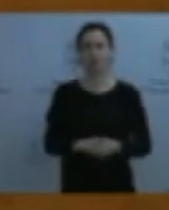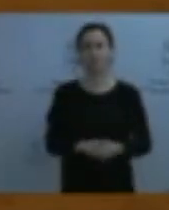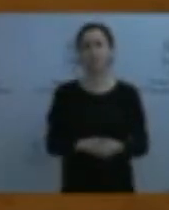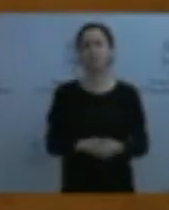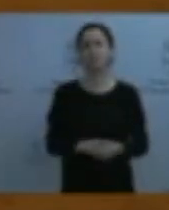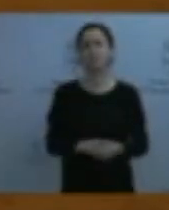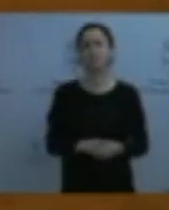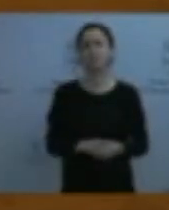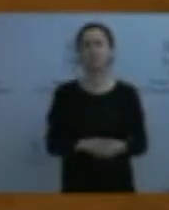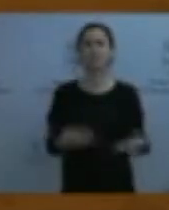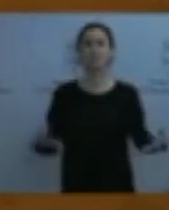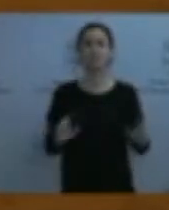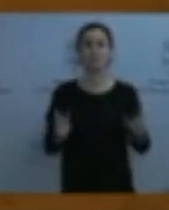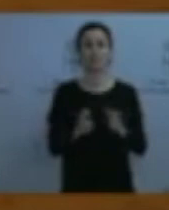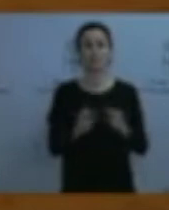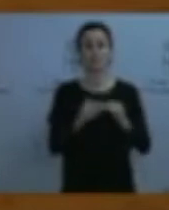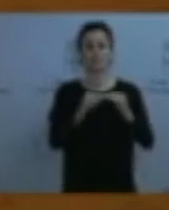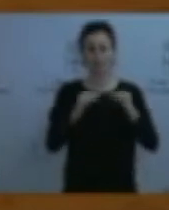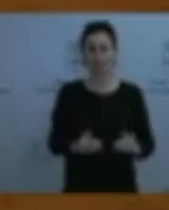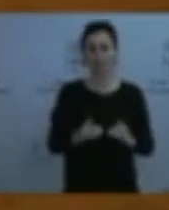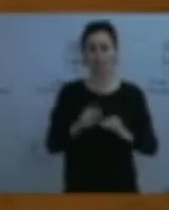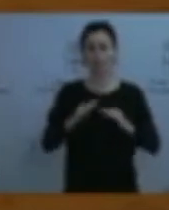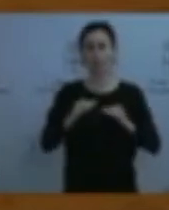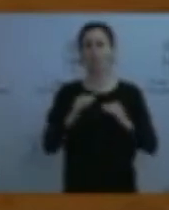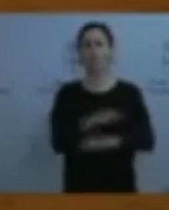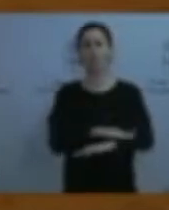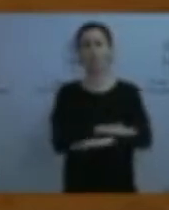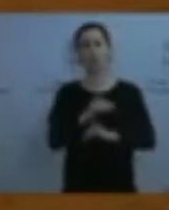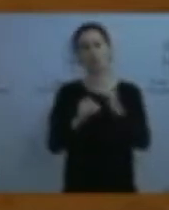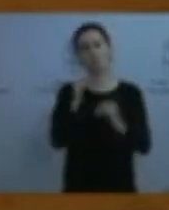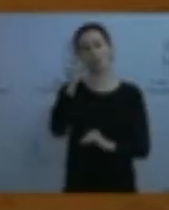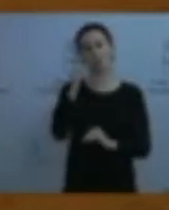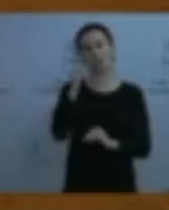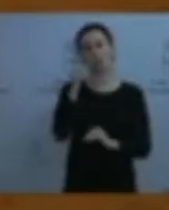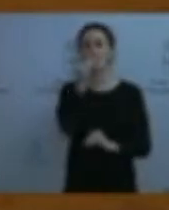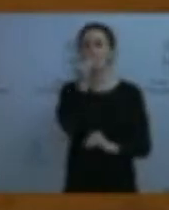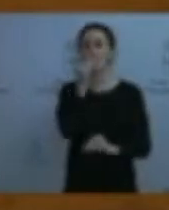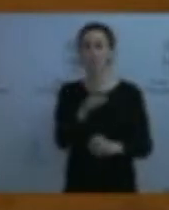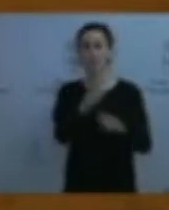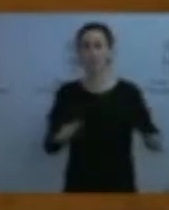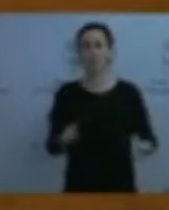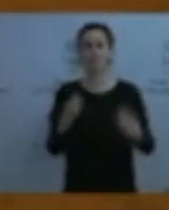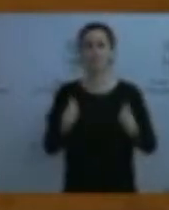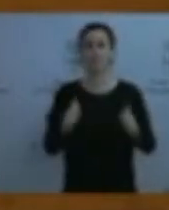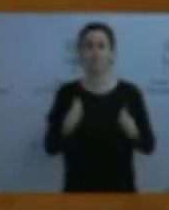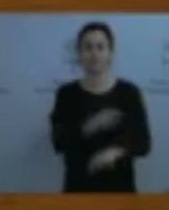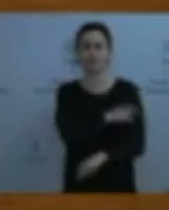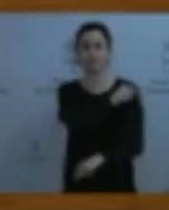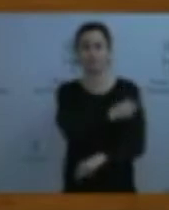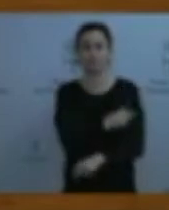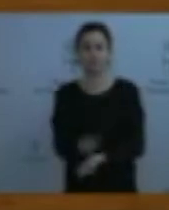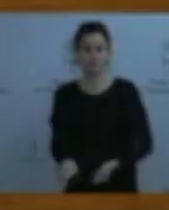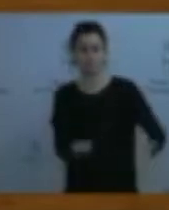igual deberían de reunirse menos con altos funcionarios, que también, y más con los asturianos inmigrantes en el Reino Unido, ¿no? Le pedimos que haga